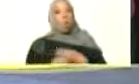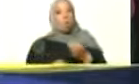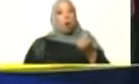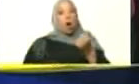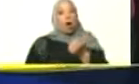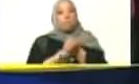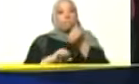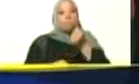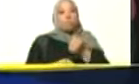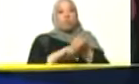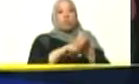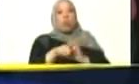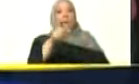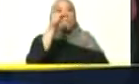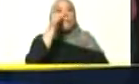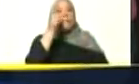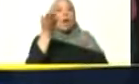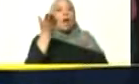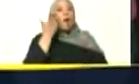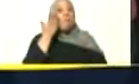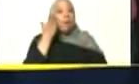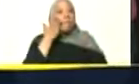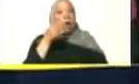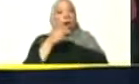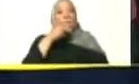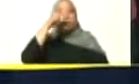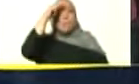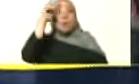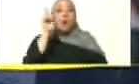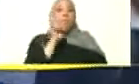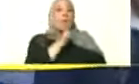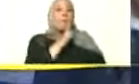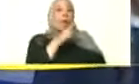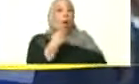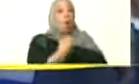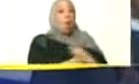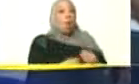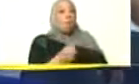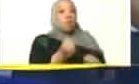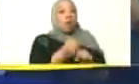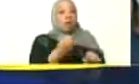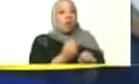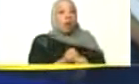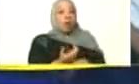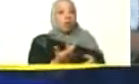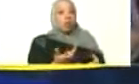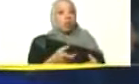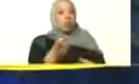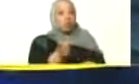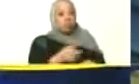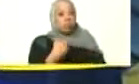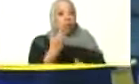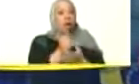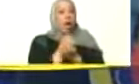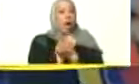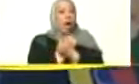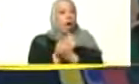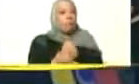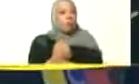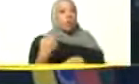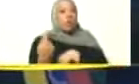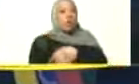padres y representantes que se suman a esta labor de solidaridad por cada uno de los colegios, esa labor de amor y